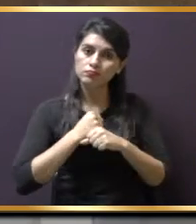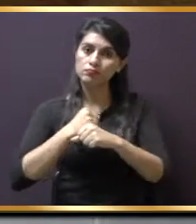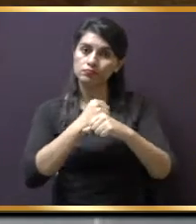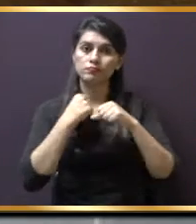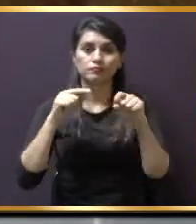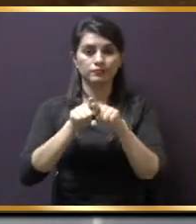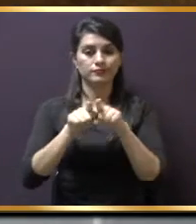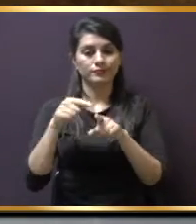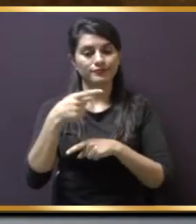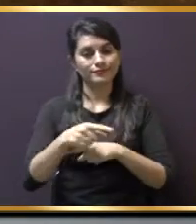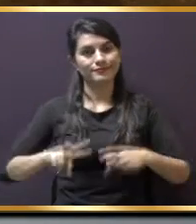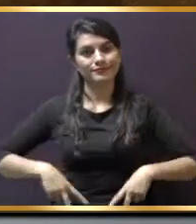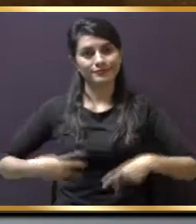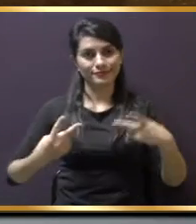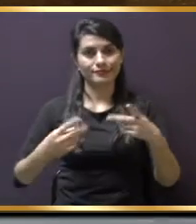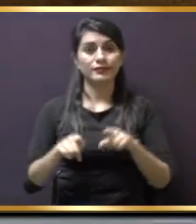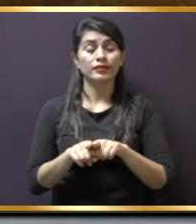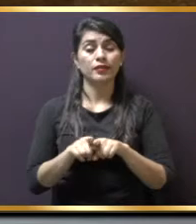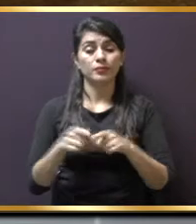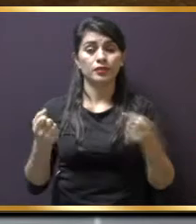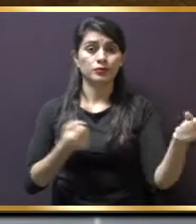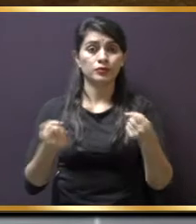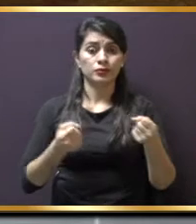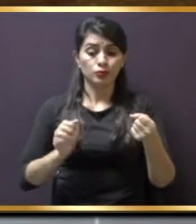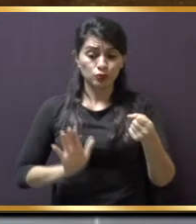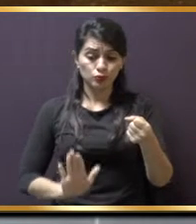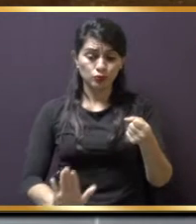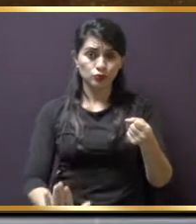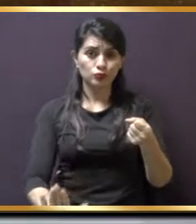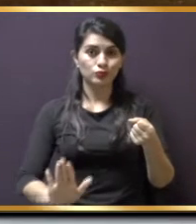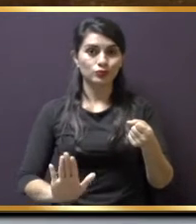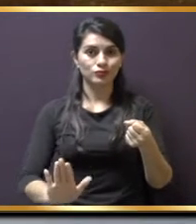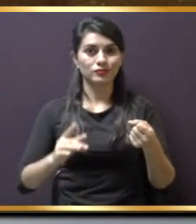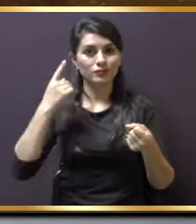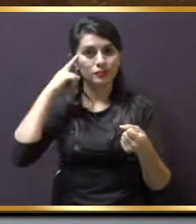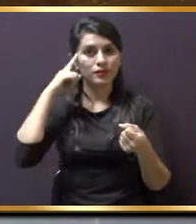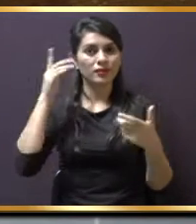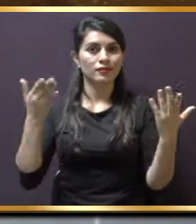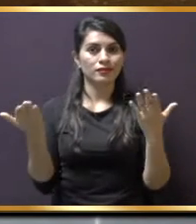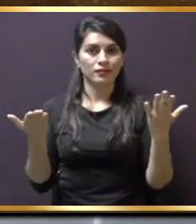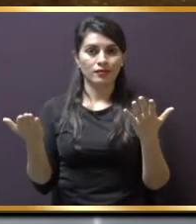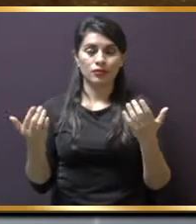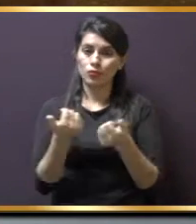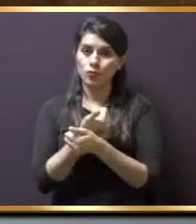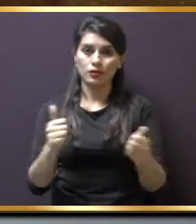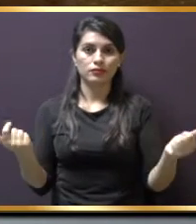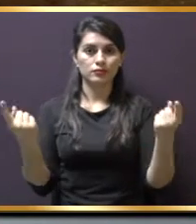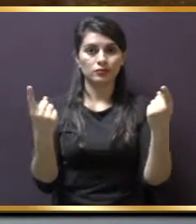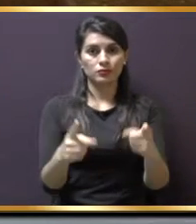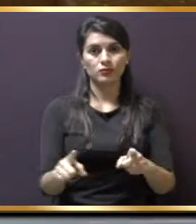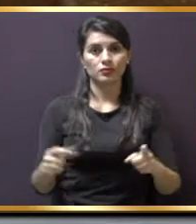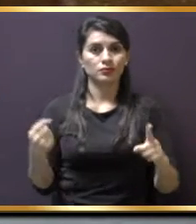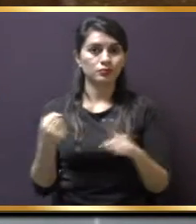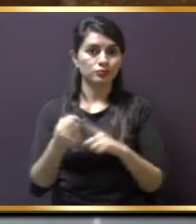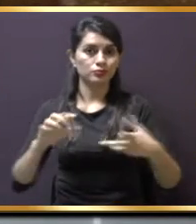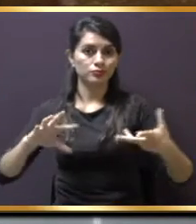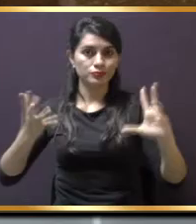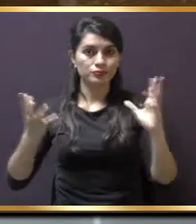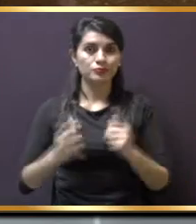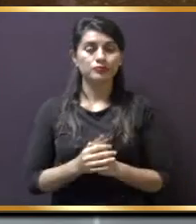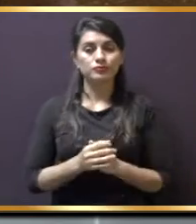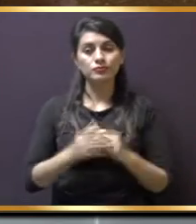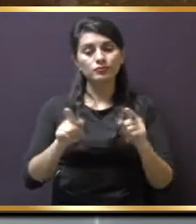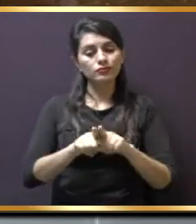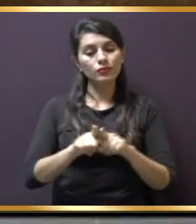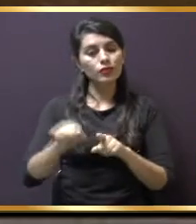los estudiantes, la integridad, y el conductor logra reducir la velocidad para evitar tener algún accidente. En